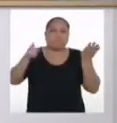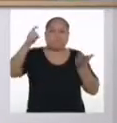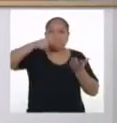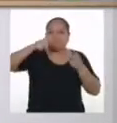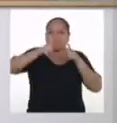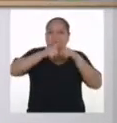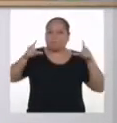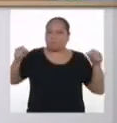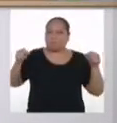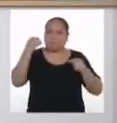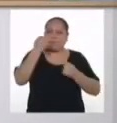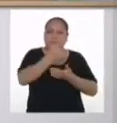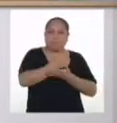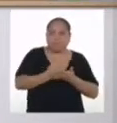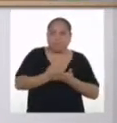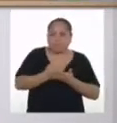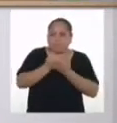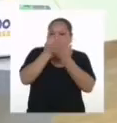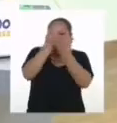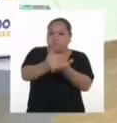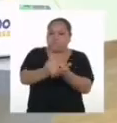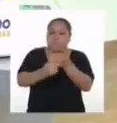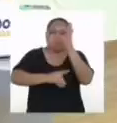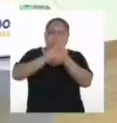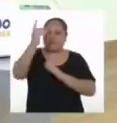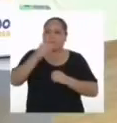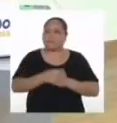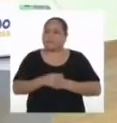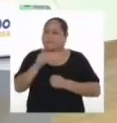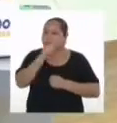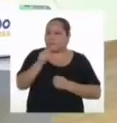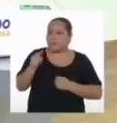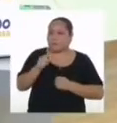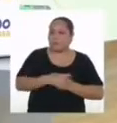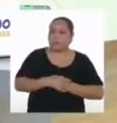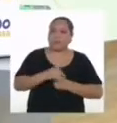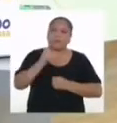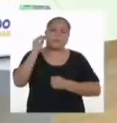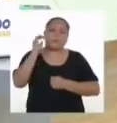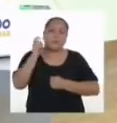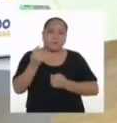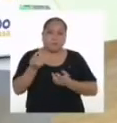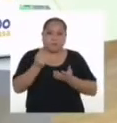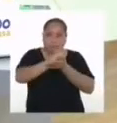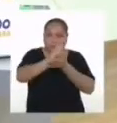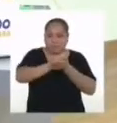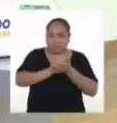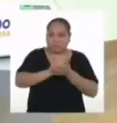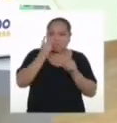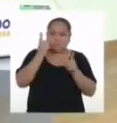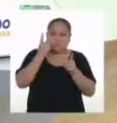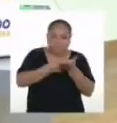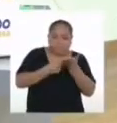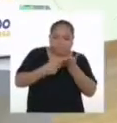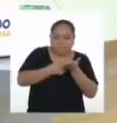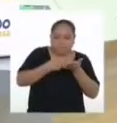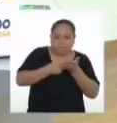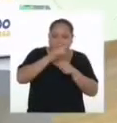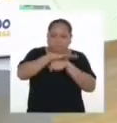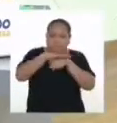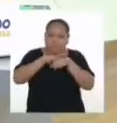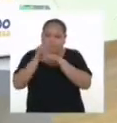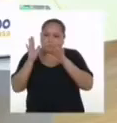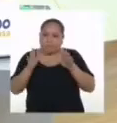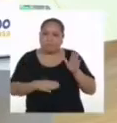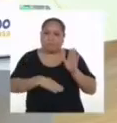las cuencas contribuyan al desarrollo? Según el texto, una adecuada planificación y gestión eficiente de largo plazo